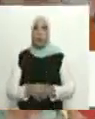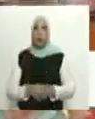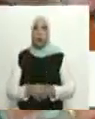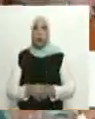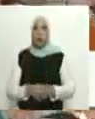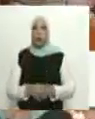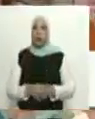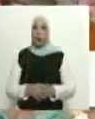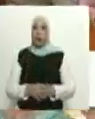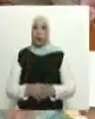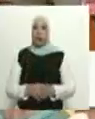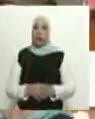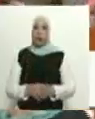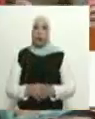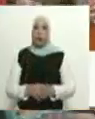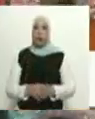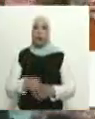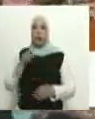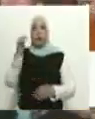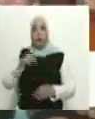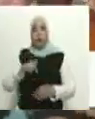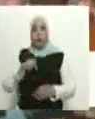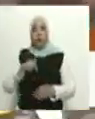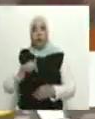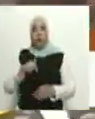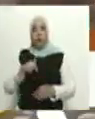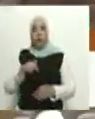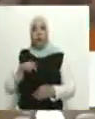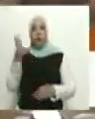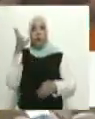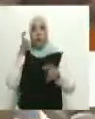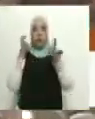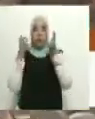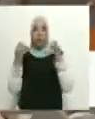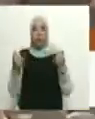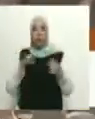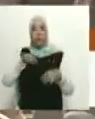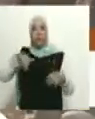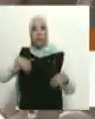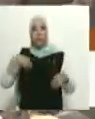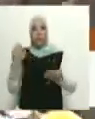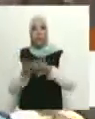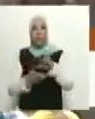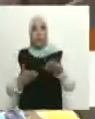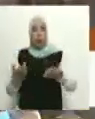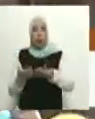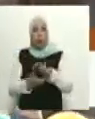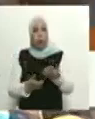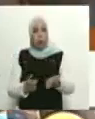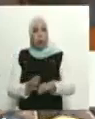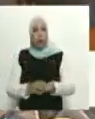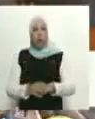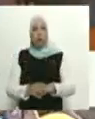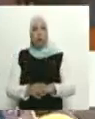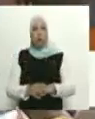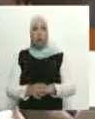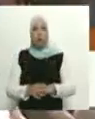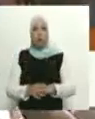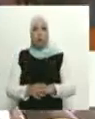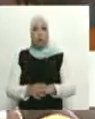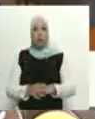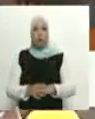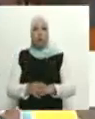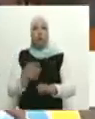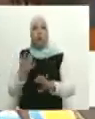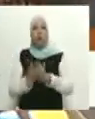escuchen, por favor. Aquí, cuando escuchamos, ahora, nosotros tenemos un problema estructural. Un problema